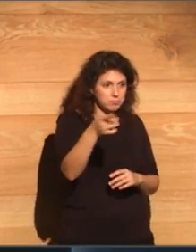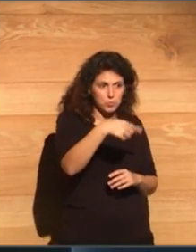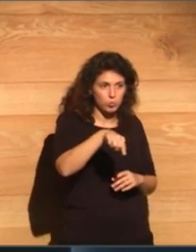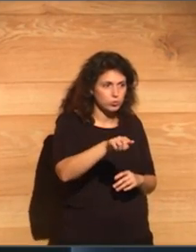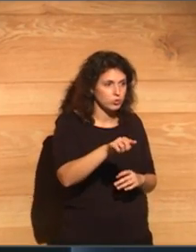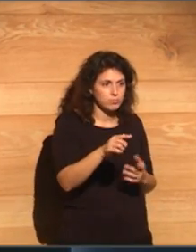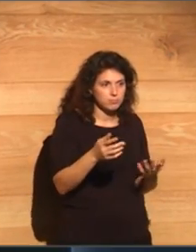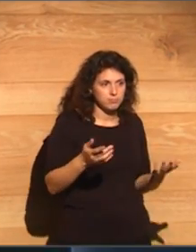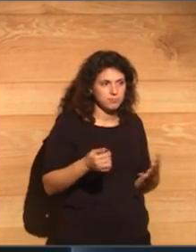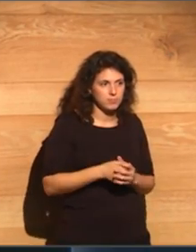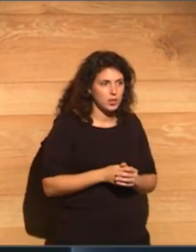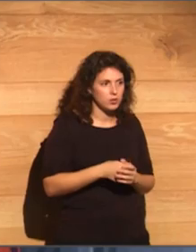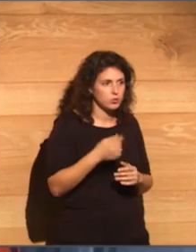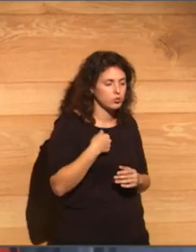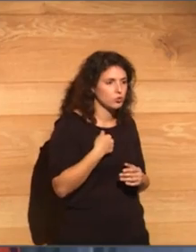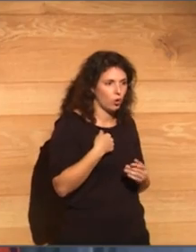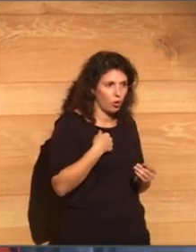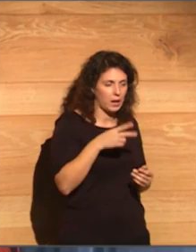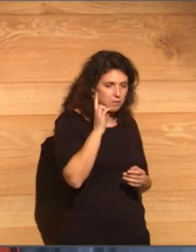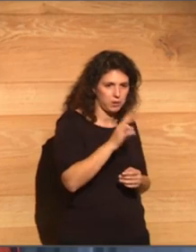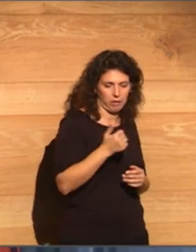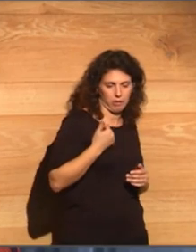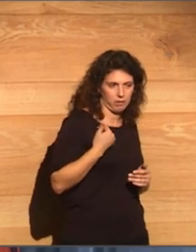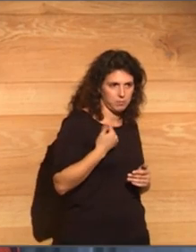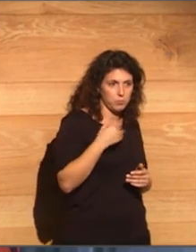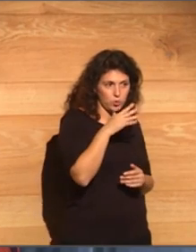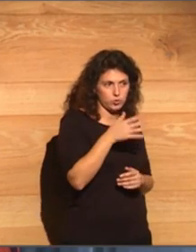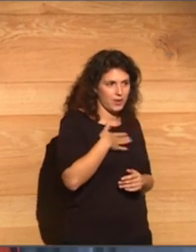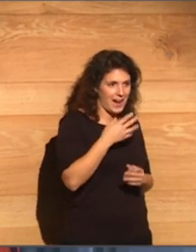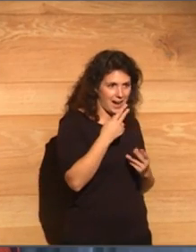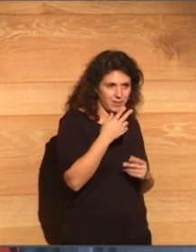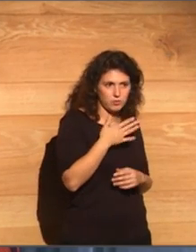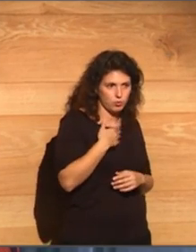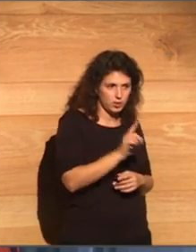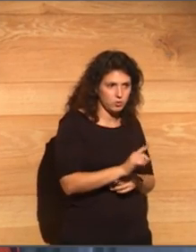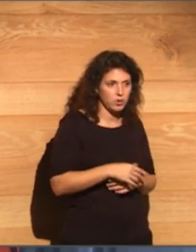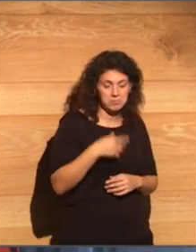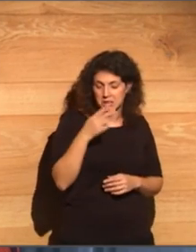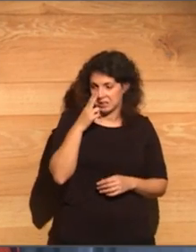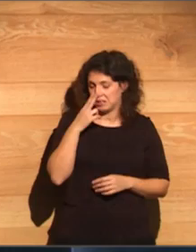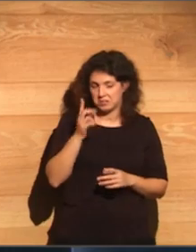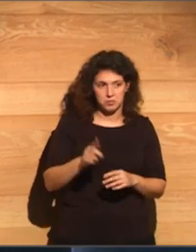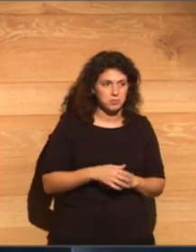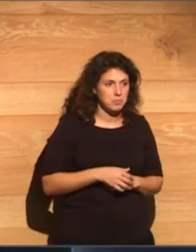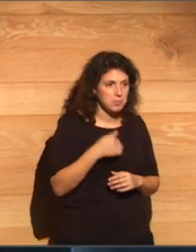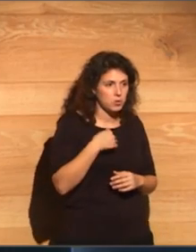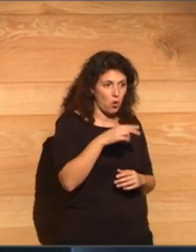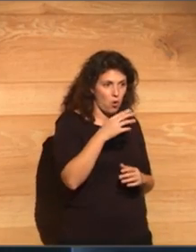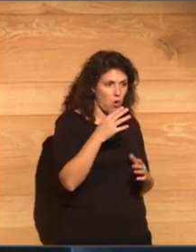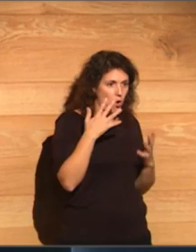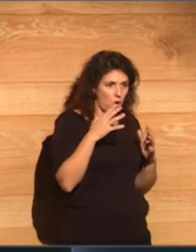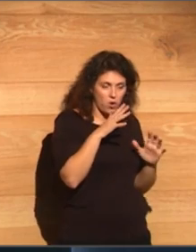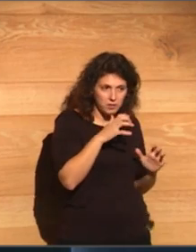no la tienes fresquita, ¿no? A mí es de las que... No, la tengo súper fresca, por eso prefiero no hablar. Sí, bueno, a mí no sé. No me interesa, sí. A mí no me parece tan terrible, me parece que es...